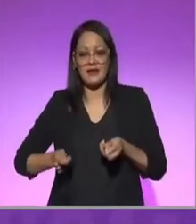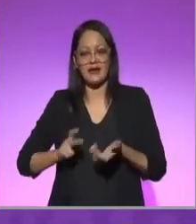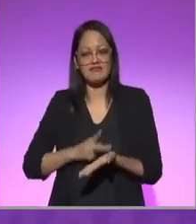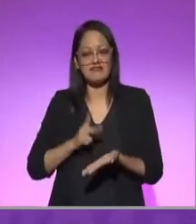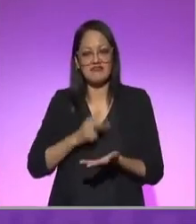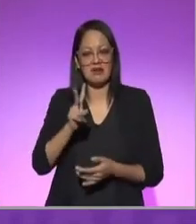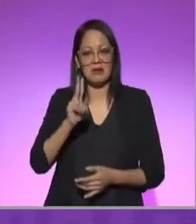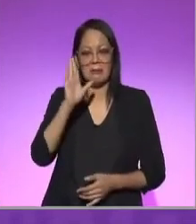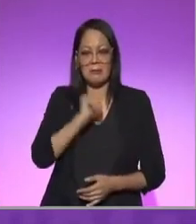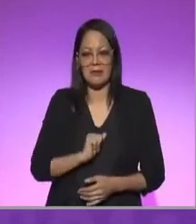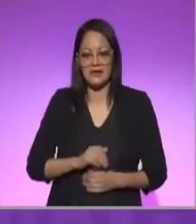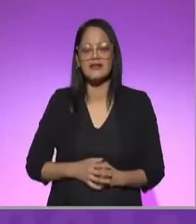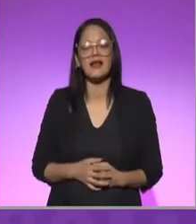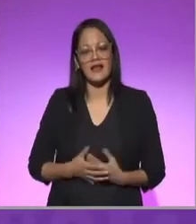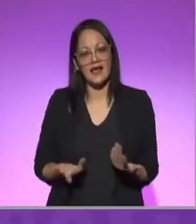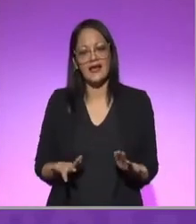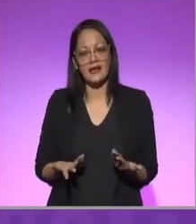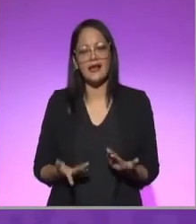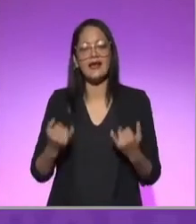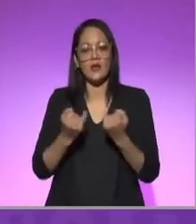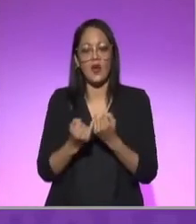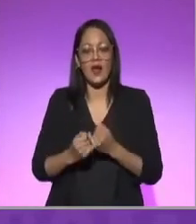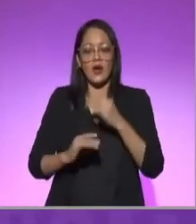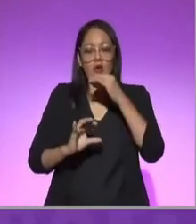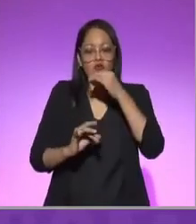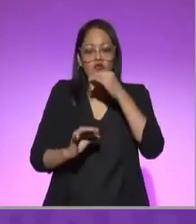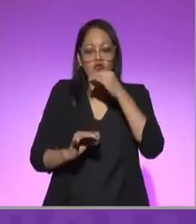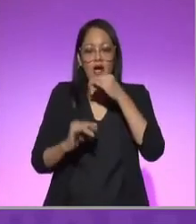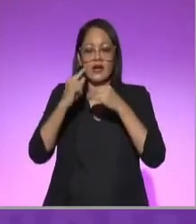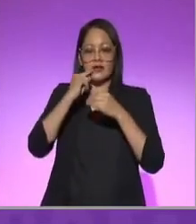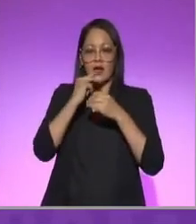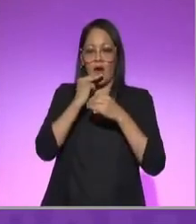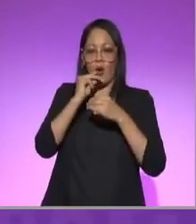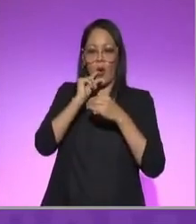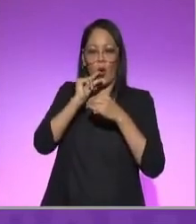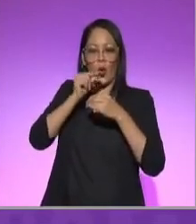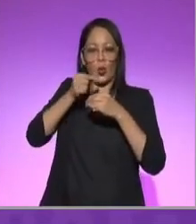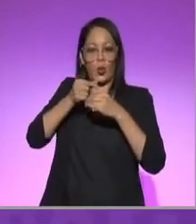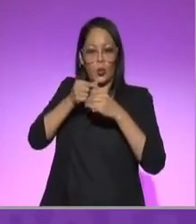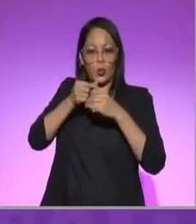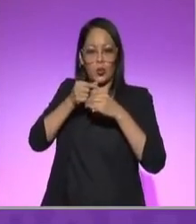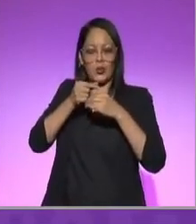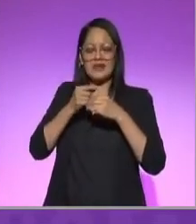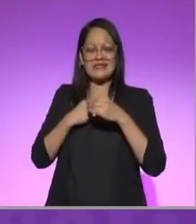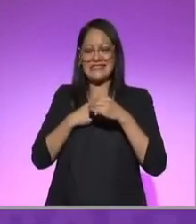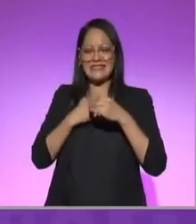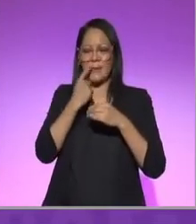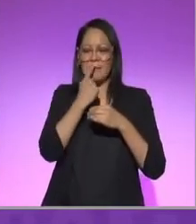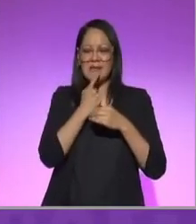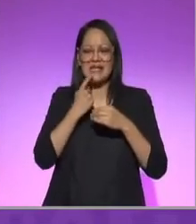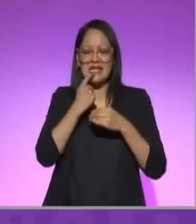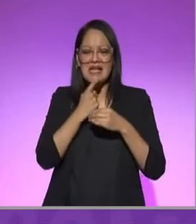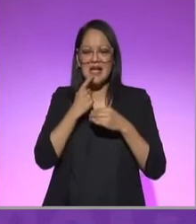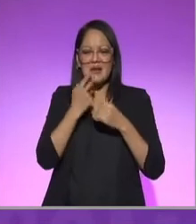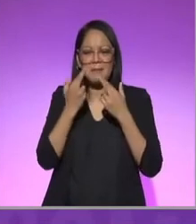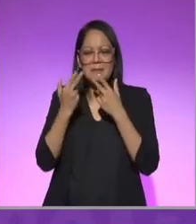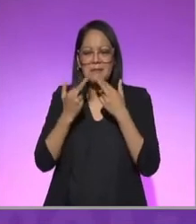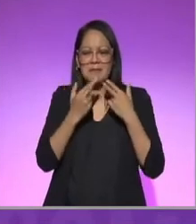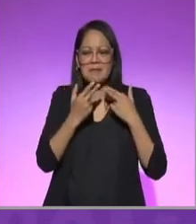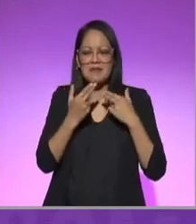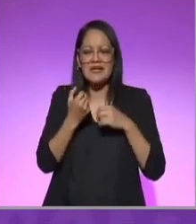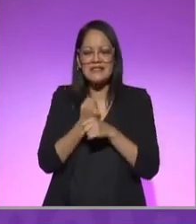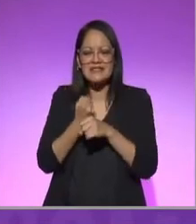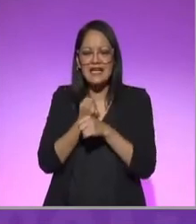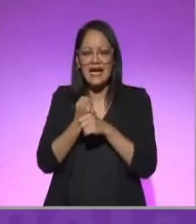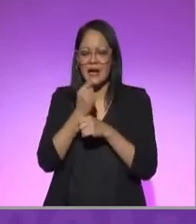Y en el saxofón nunca pude hacer la embocadura. Me sangraban mis labios y nada de